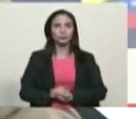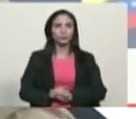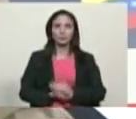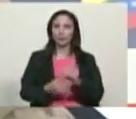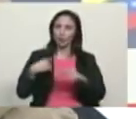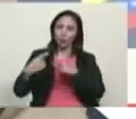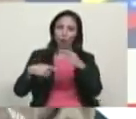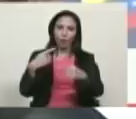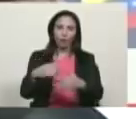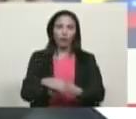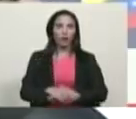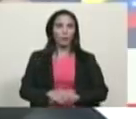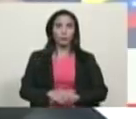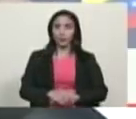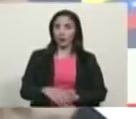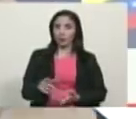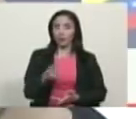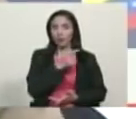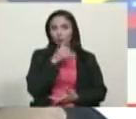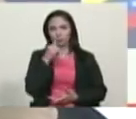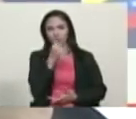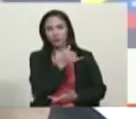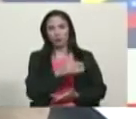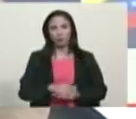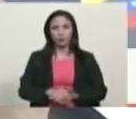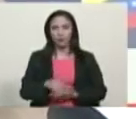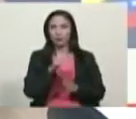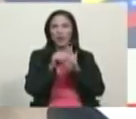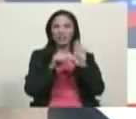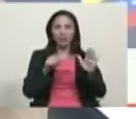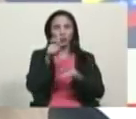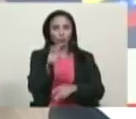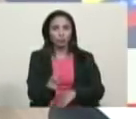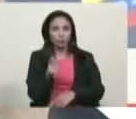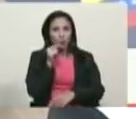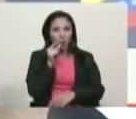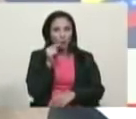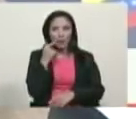diario. Lo que tú dices que denuncia Marco en sus artículos, ¿es así?